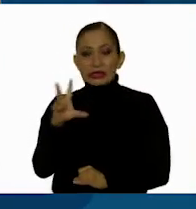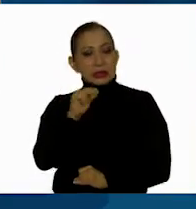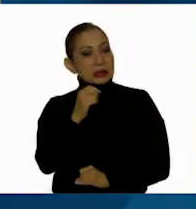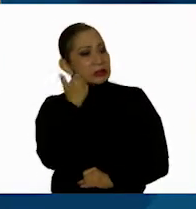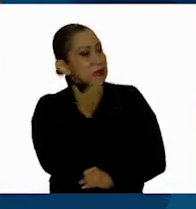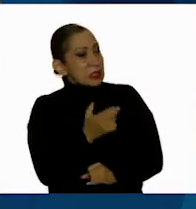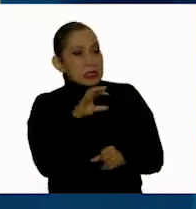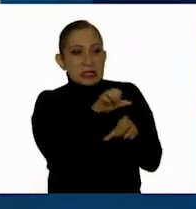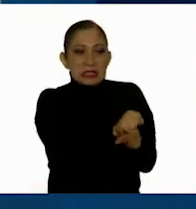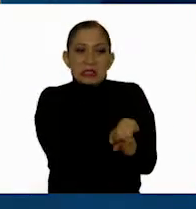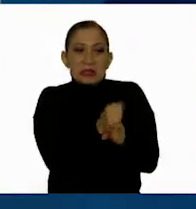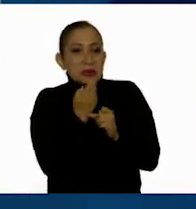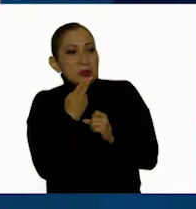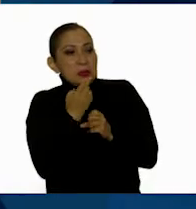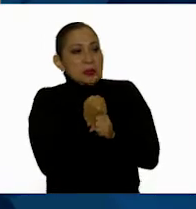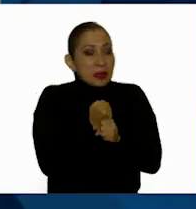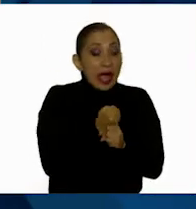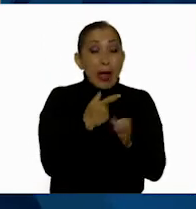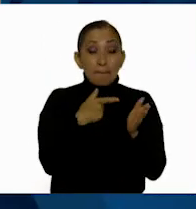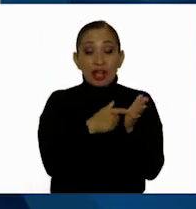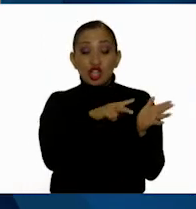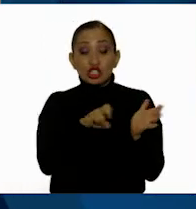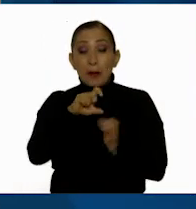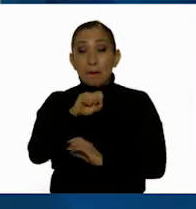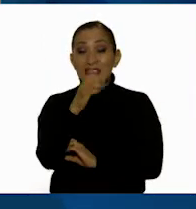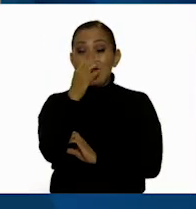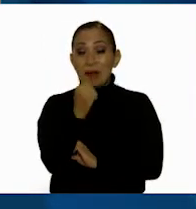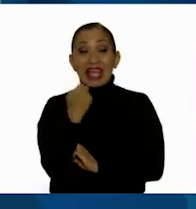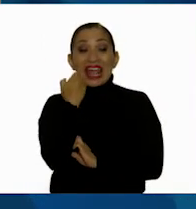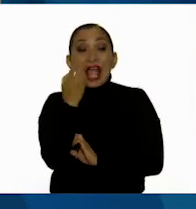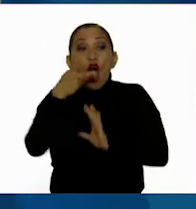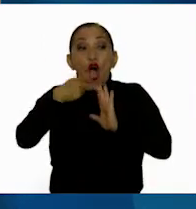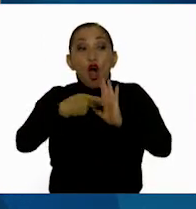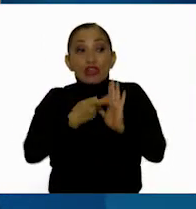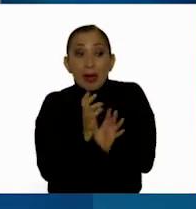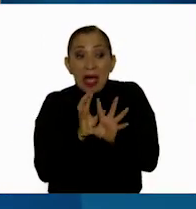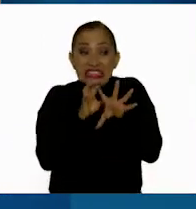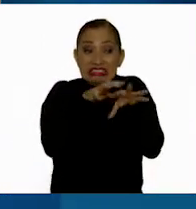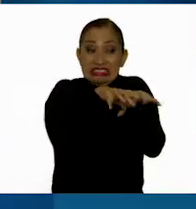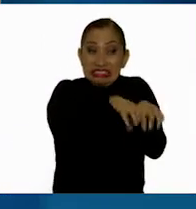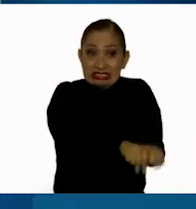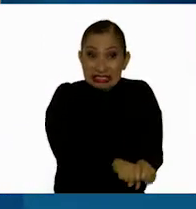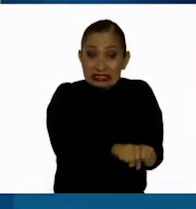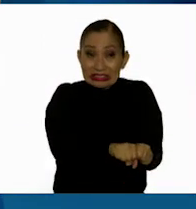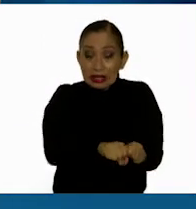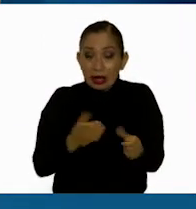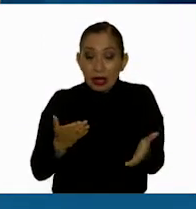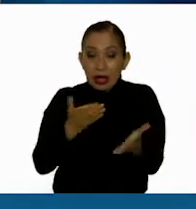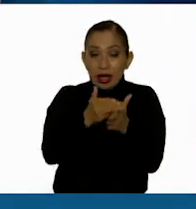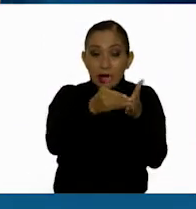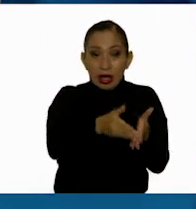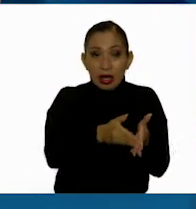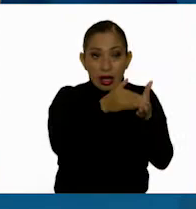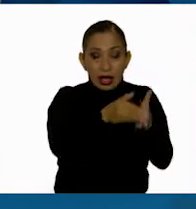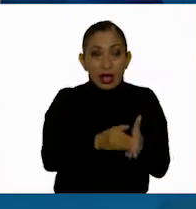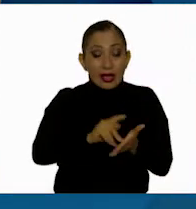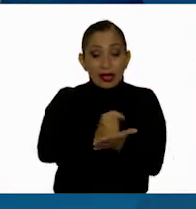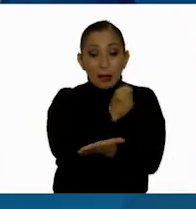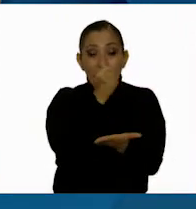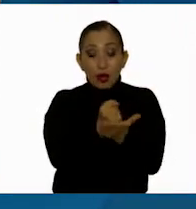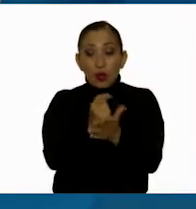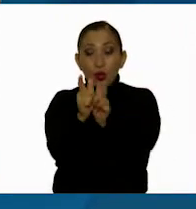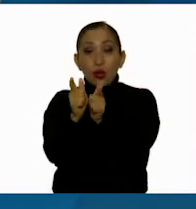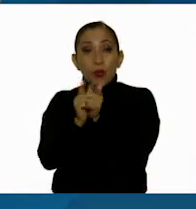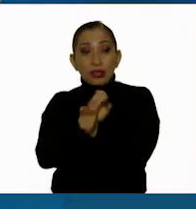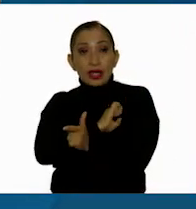resistía. Todavía en 1829, en un intento de reconquista, desembarcó en Tamaulipas una expedición española